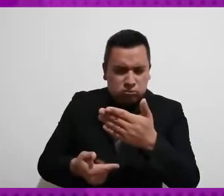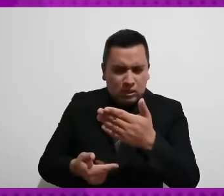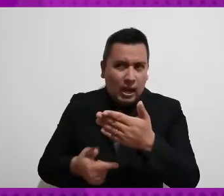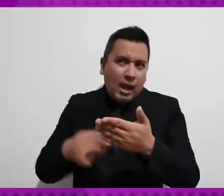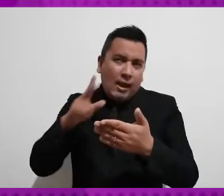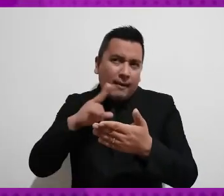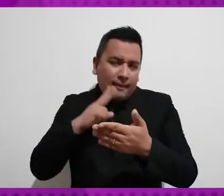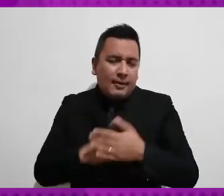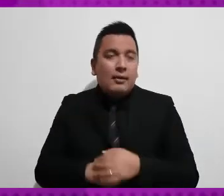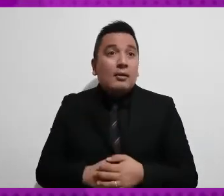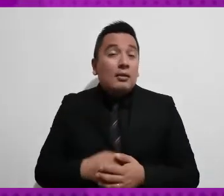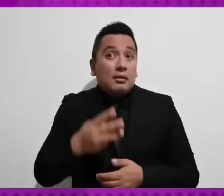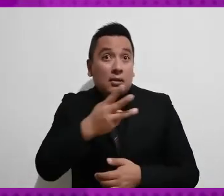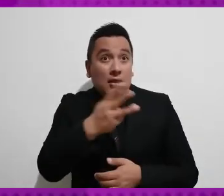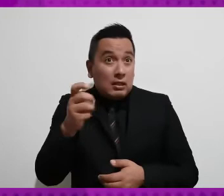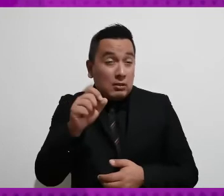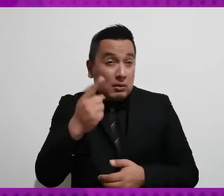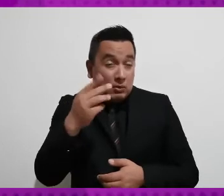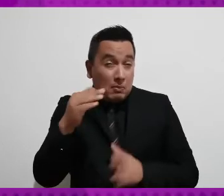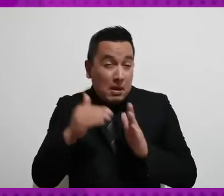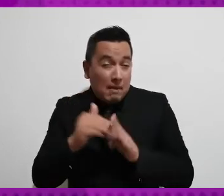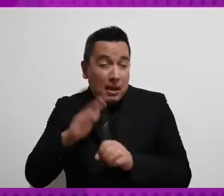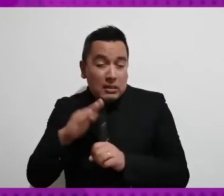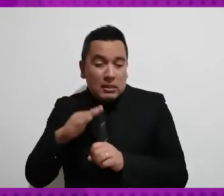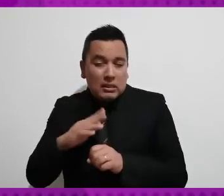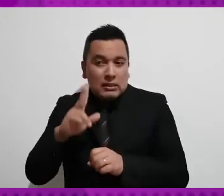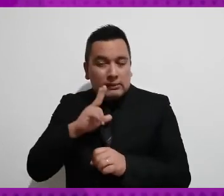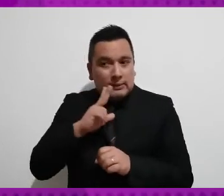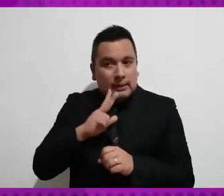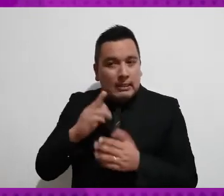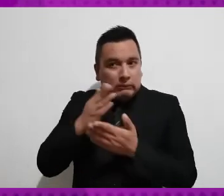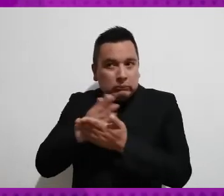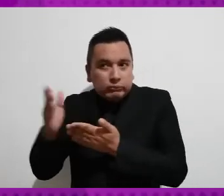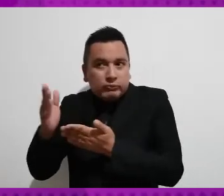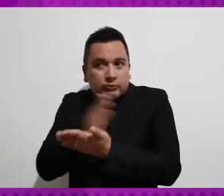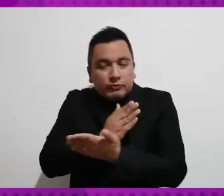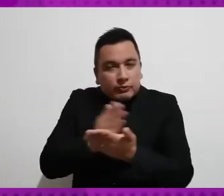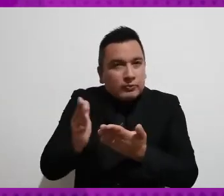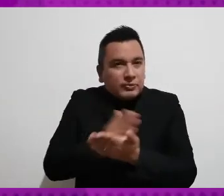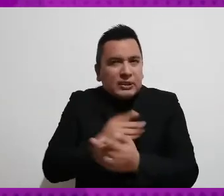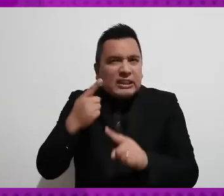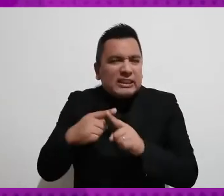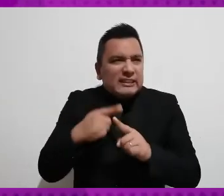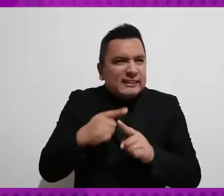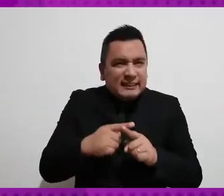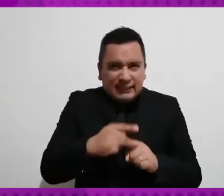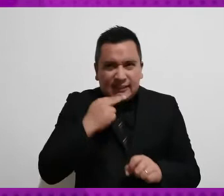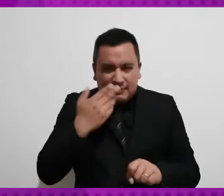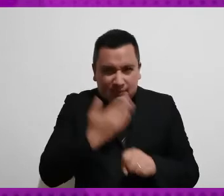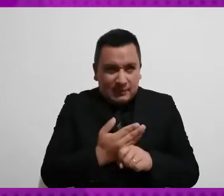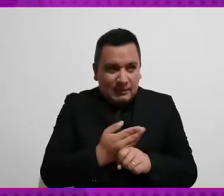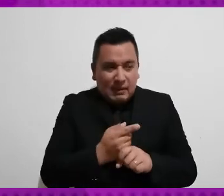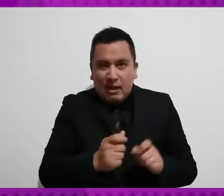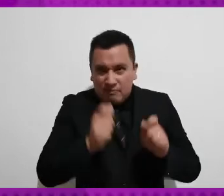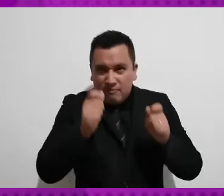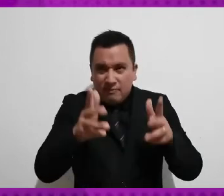nosotros designamos ya los cargos que van a tener las y los ciudadanos en estas mesas. Y entonces ahí el enfoque se